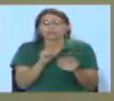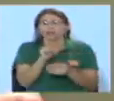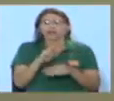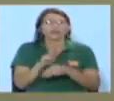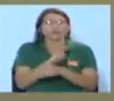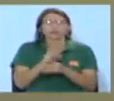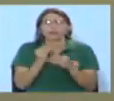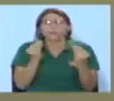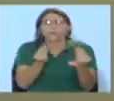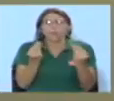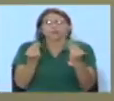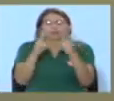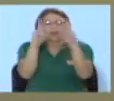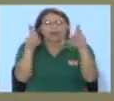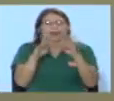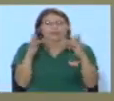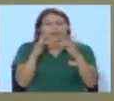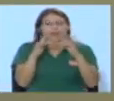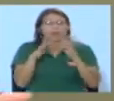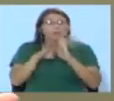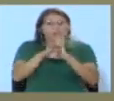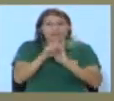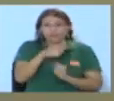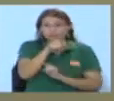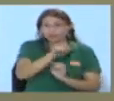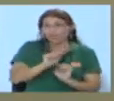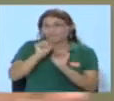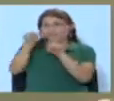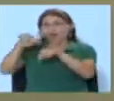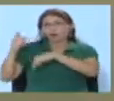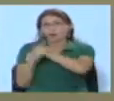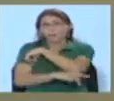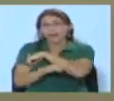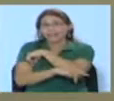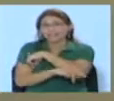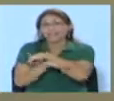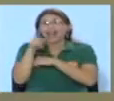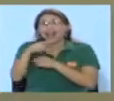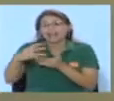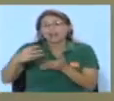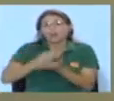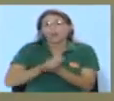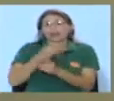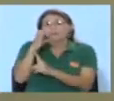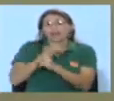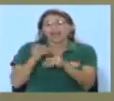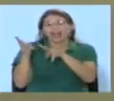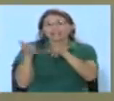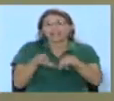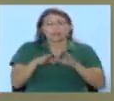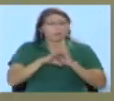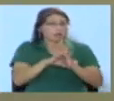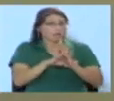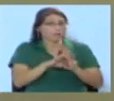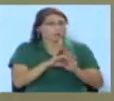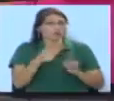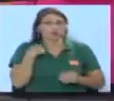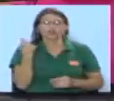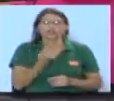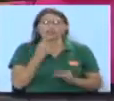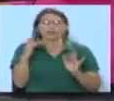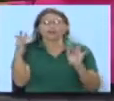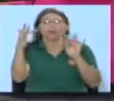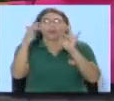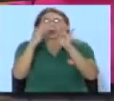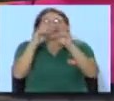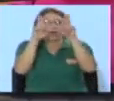es automático. Cuando ustedes van a otro país donde les cobran por descarga, y si usted no está... Se modera. Por ejemplo, yo tengo el teléfono acá siempre conectado a la red, pero